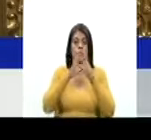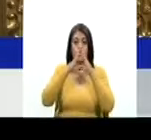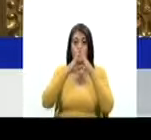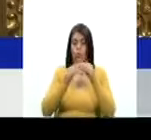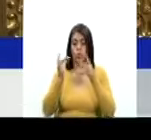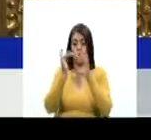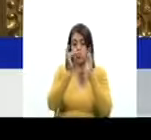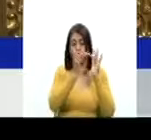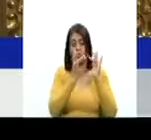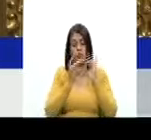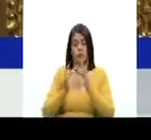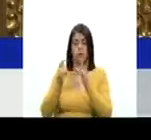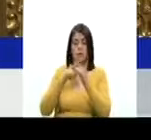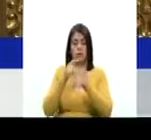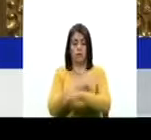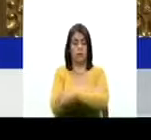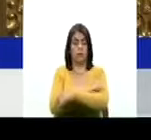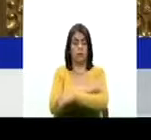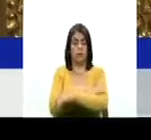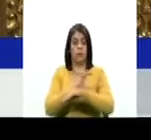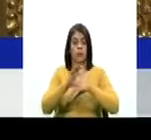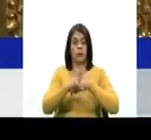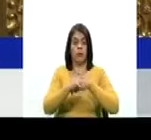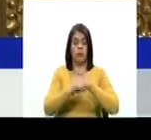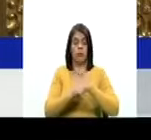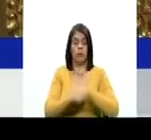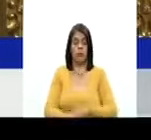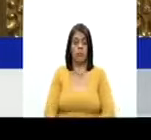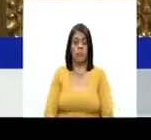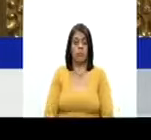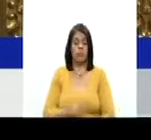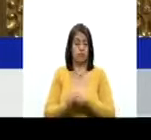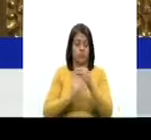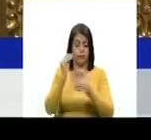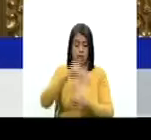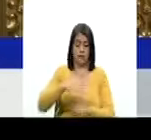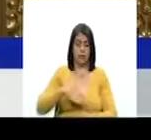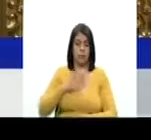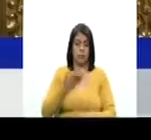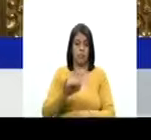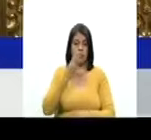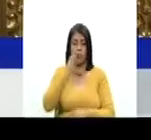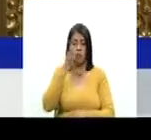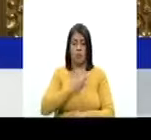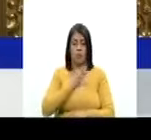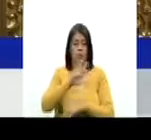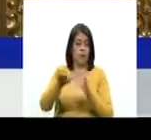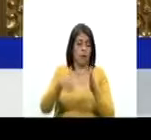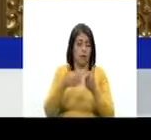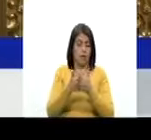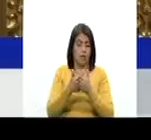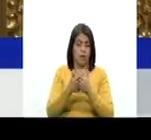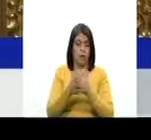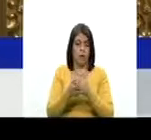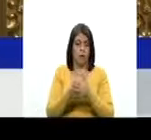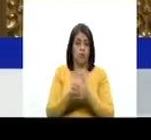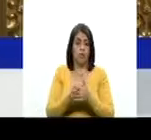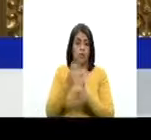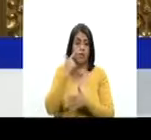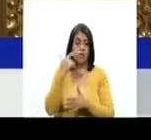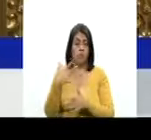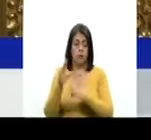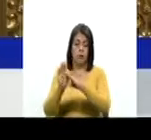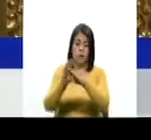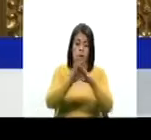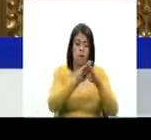las conexiones con esta oligarquía corrupta, hice lo más que pude, de verdad lo di todo, avisándole a mi